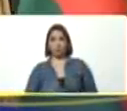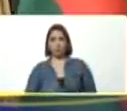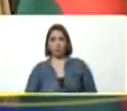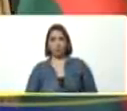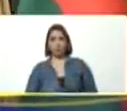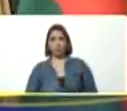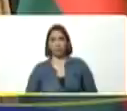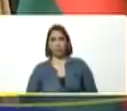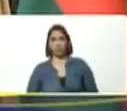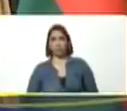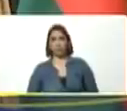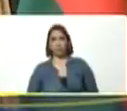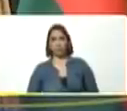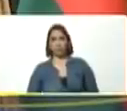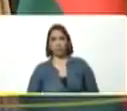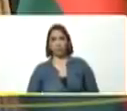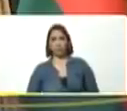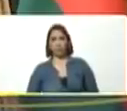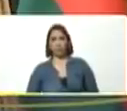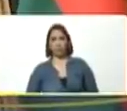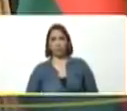financiamos